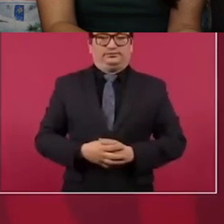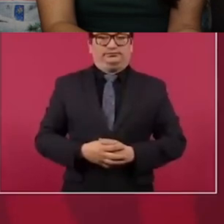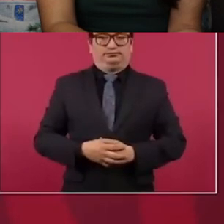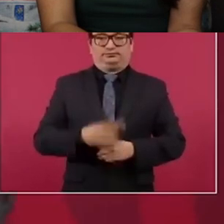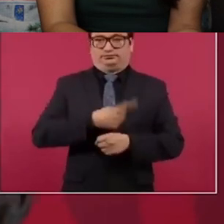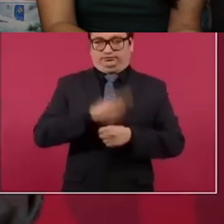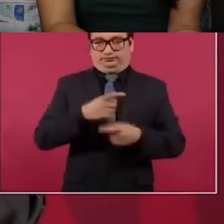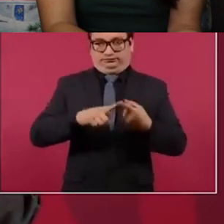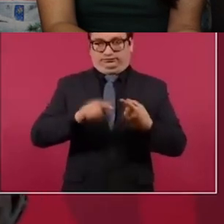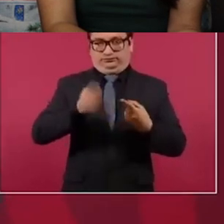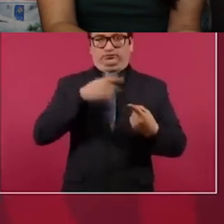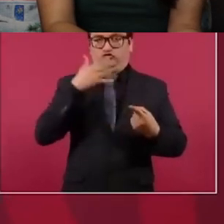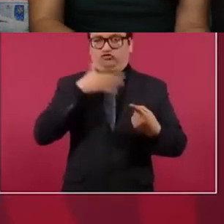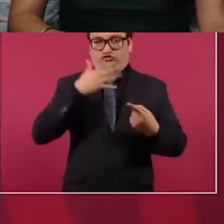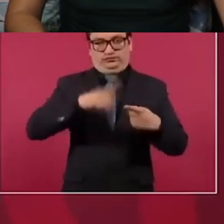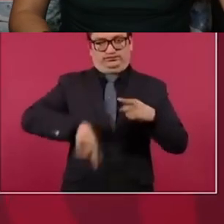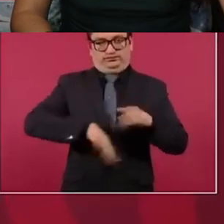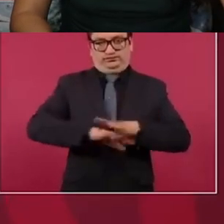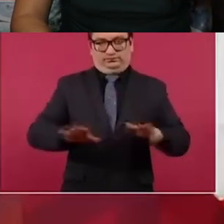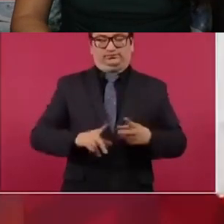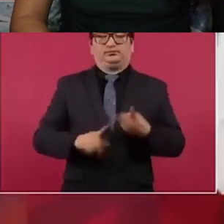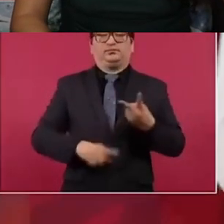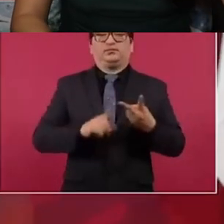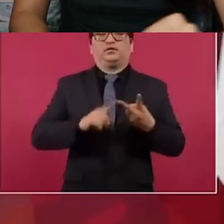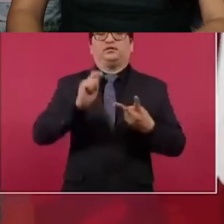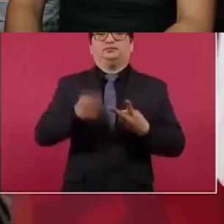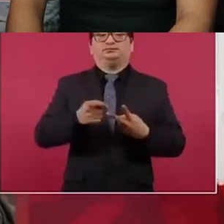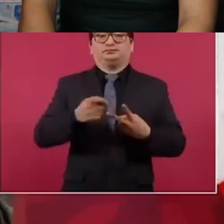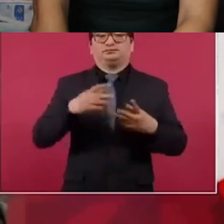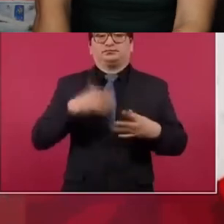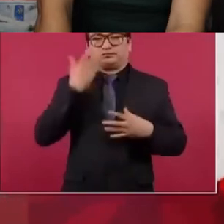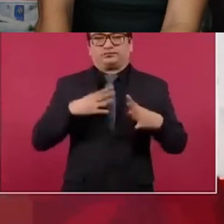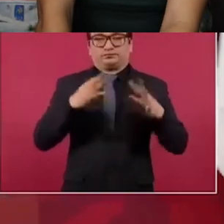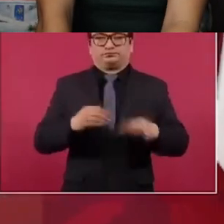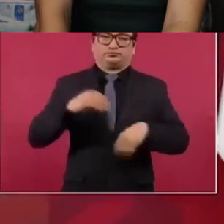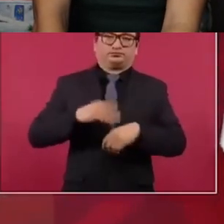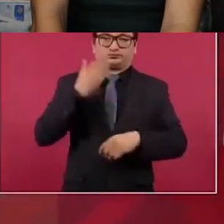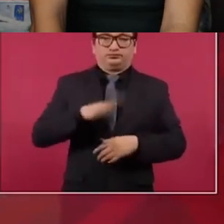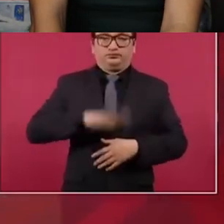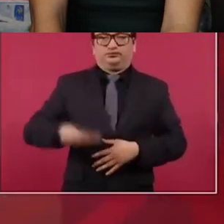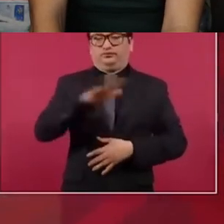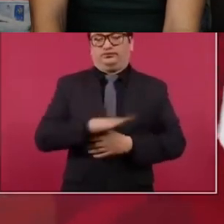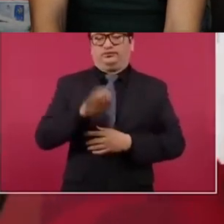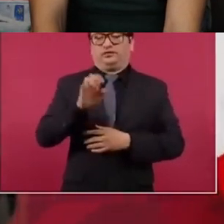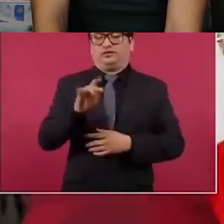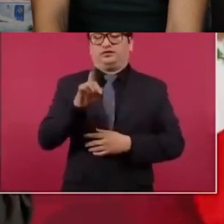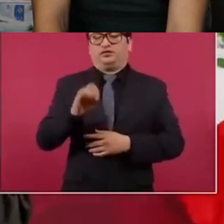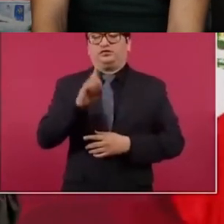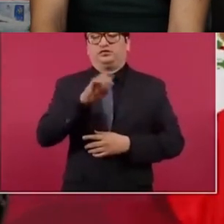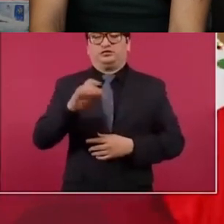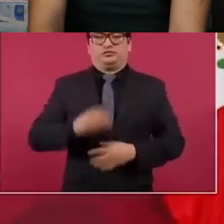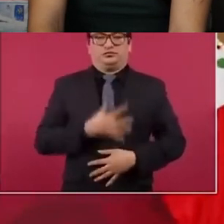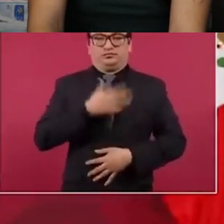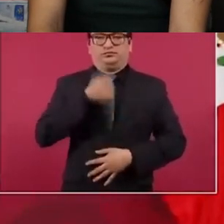Primero, que no haya corrupción. Y segundo, lo más difícil, establecer el estado de bienestar. ¿Qué es en esencia el estado de